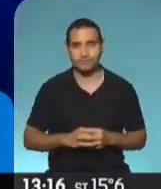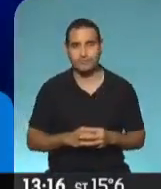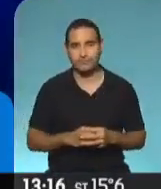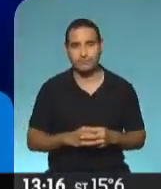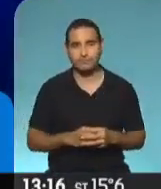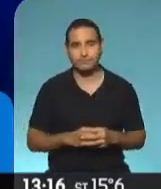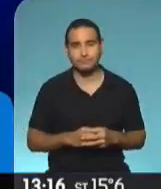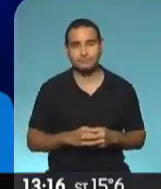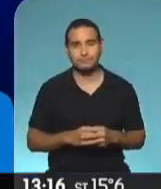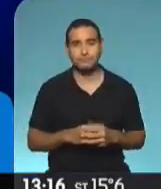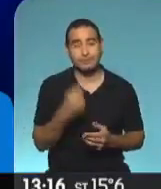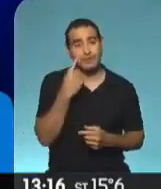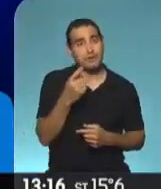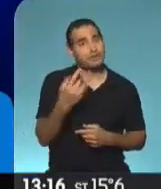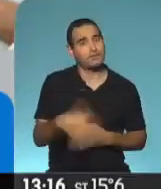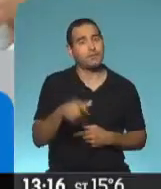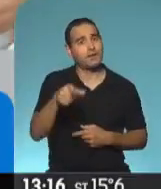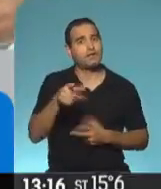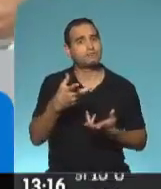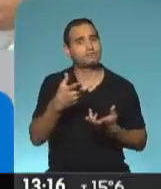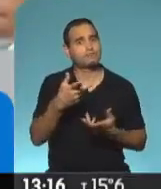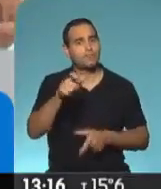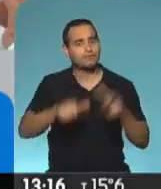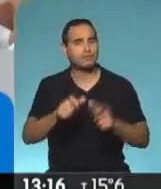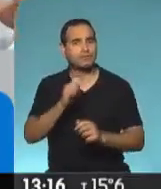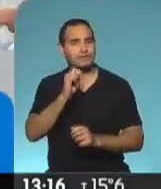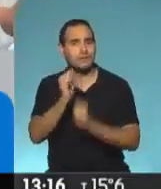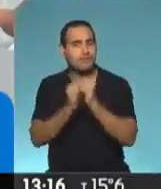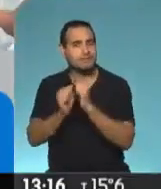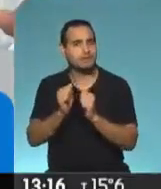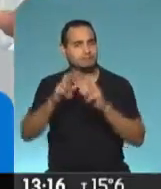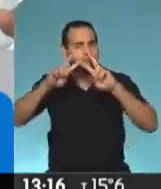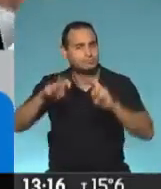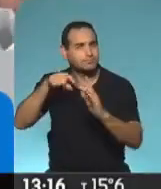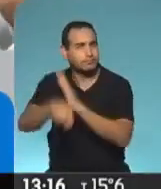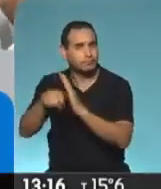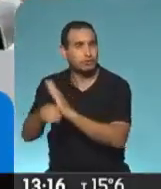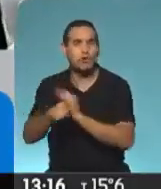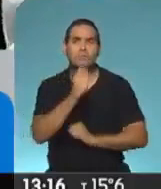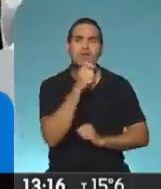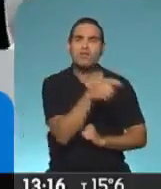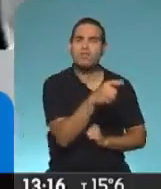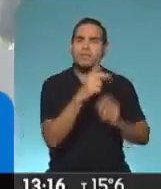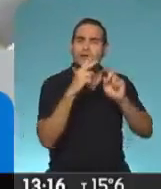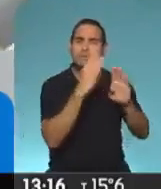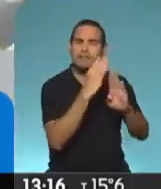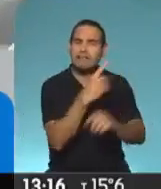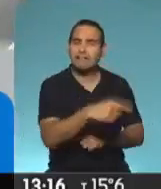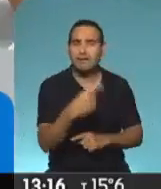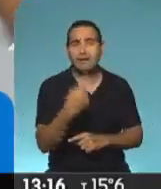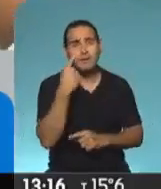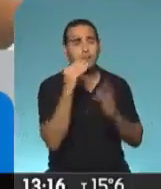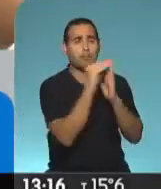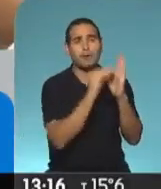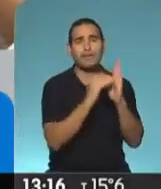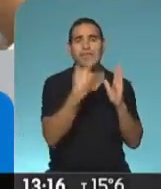desde eso, en ese sentido, fue un poquito más a fondo la investigación. En los periodistas, lo que hacían las fichas era catalogar